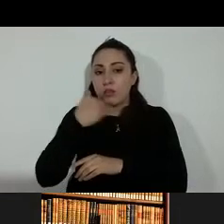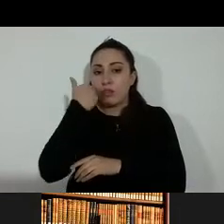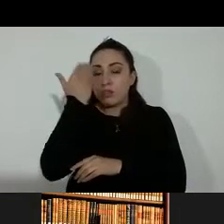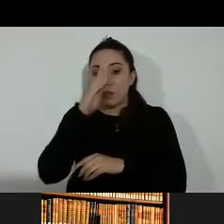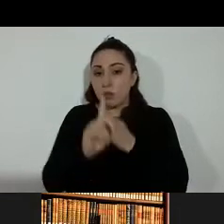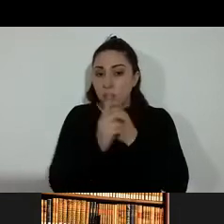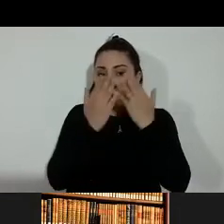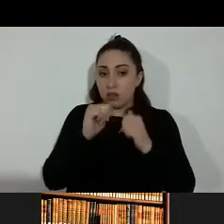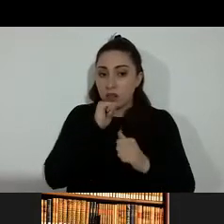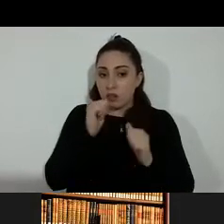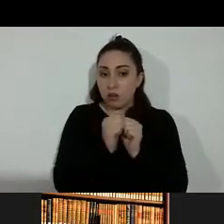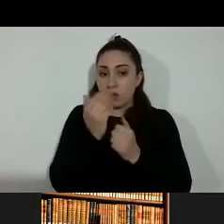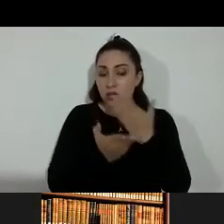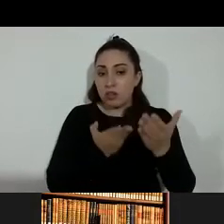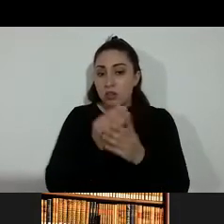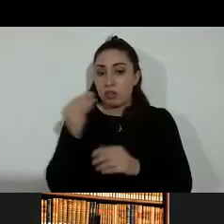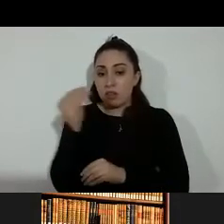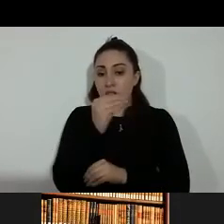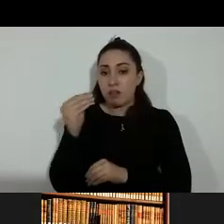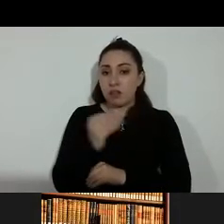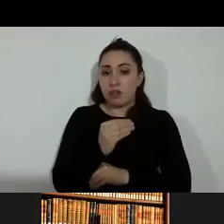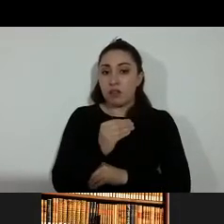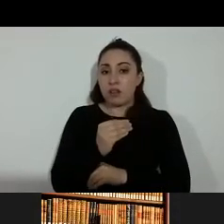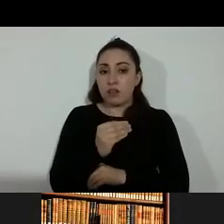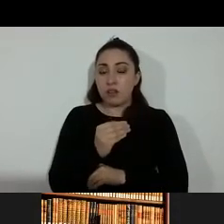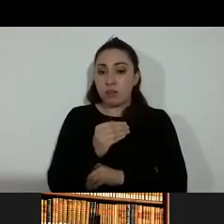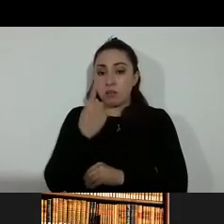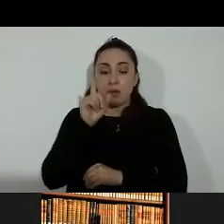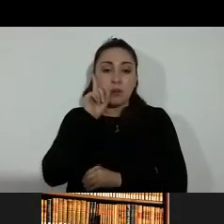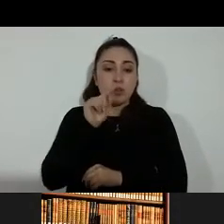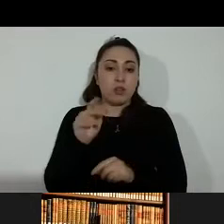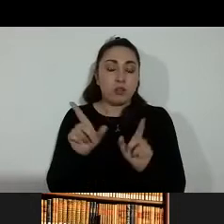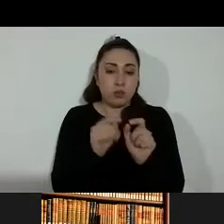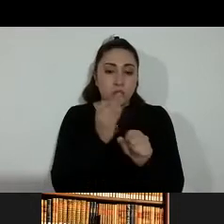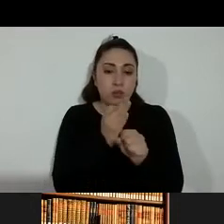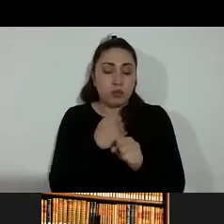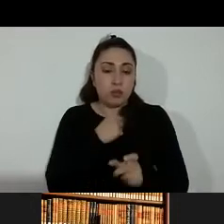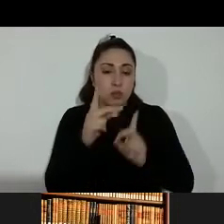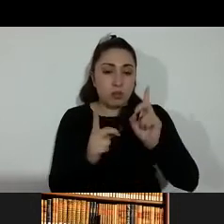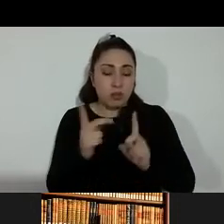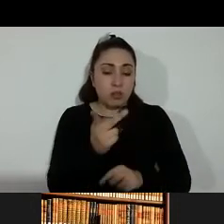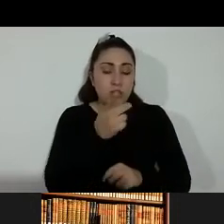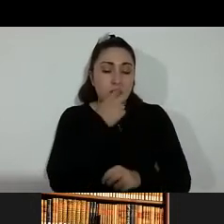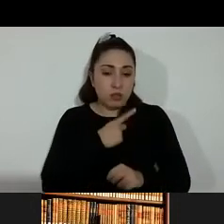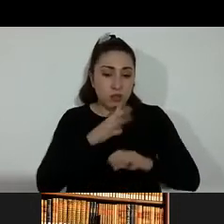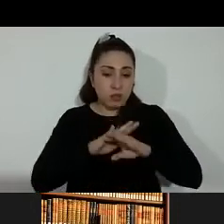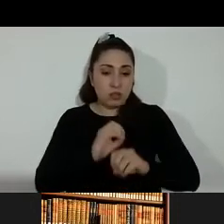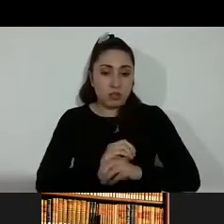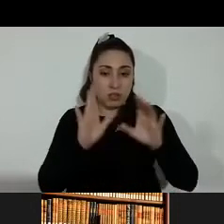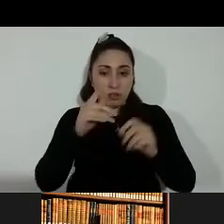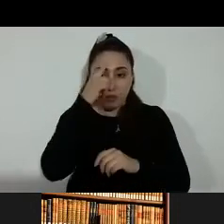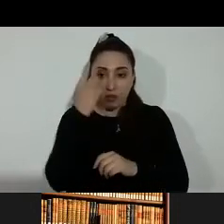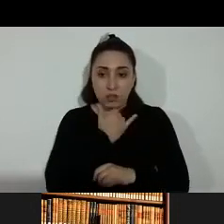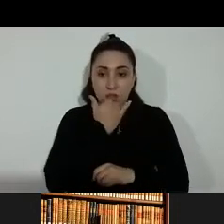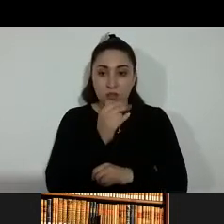están enlistados en el orden del día para el día de mañana. Es importante precisarlo porque creo que por ahí sería por donde va